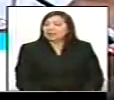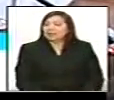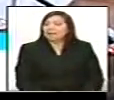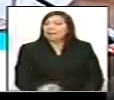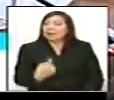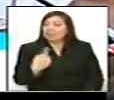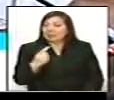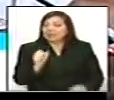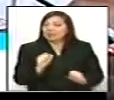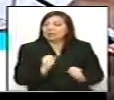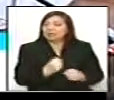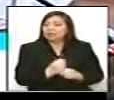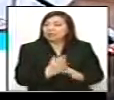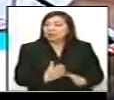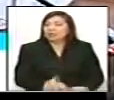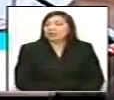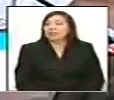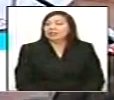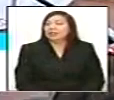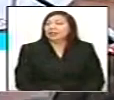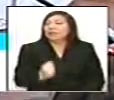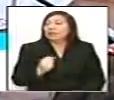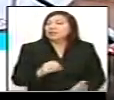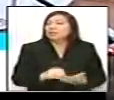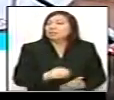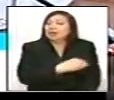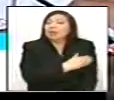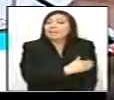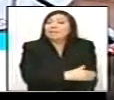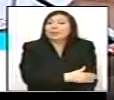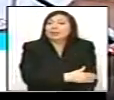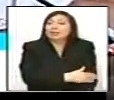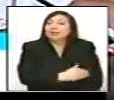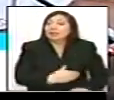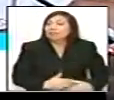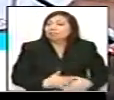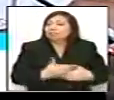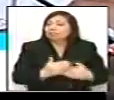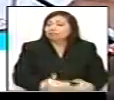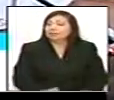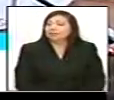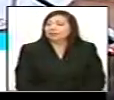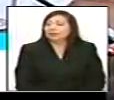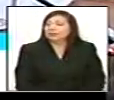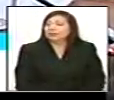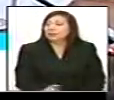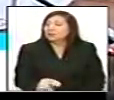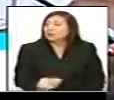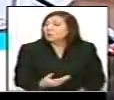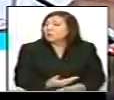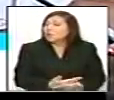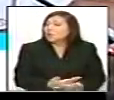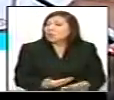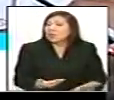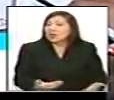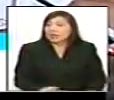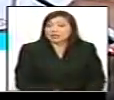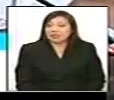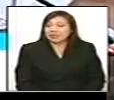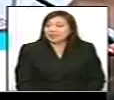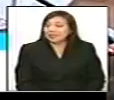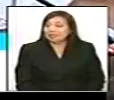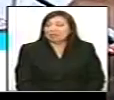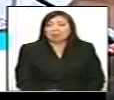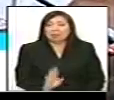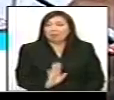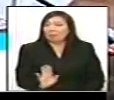para la formalización, o sea, para que se ejerza el derecho de preferencia. Y esos plazos ya no existen. Hablaba el otro día con el doctor Rojas